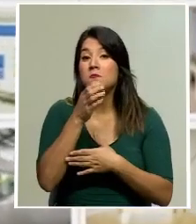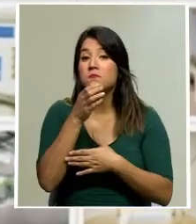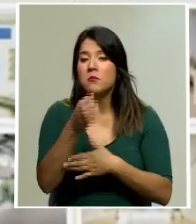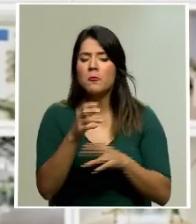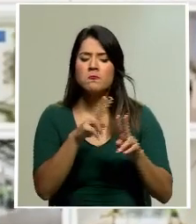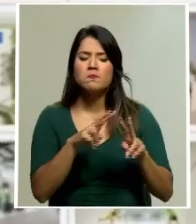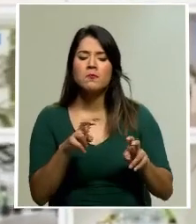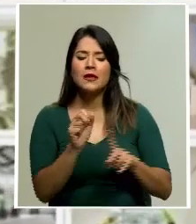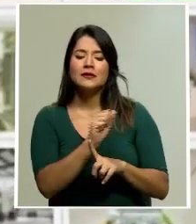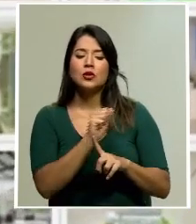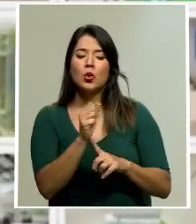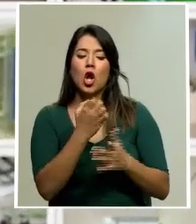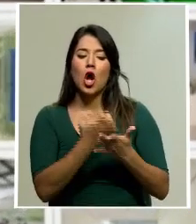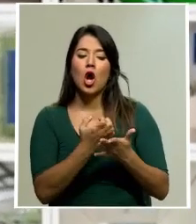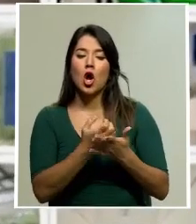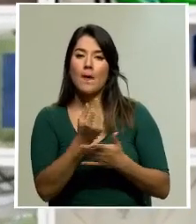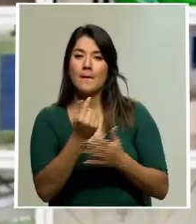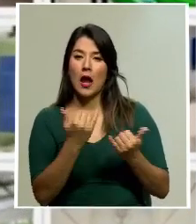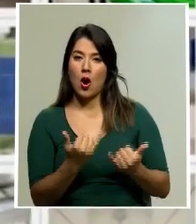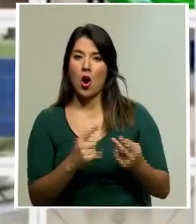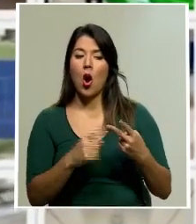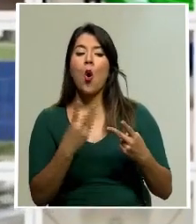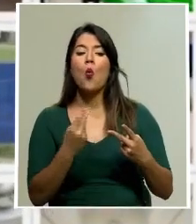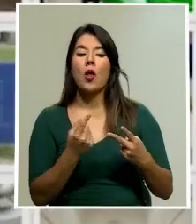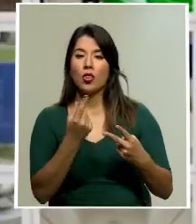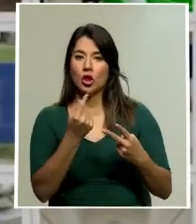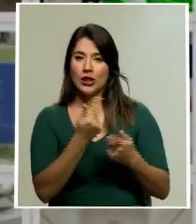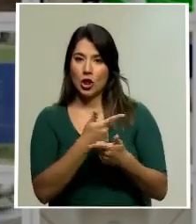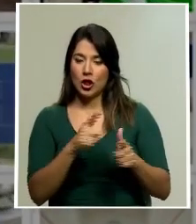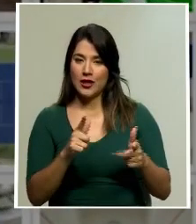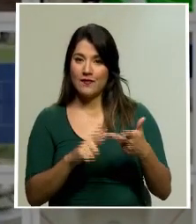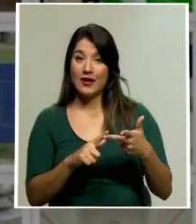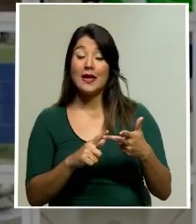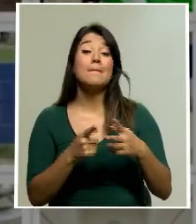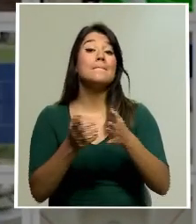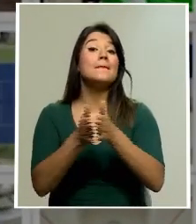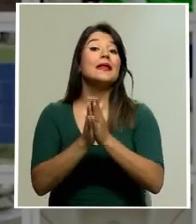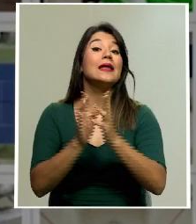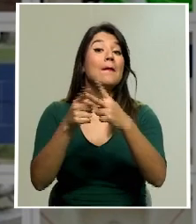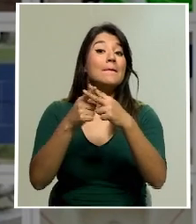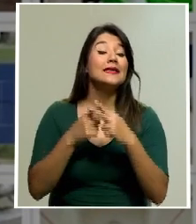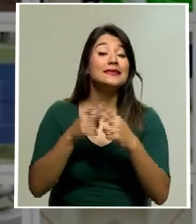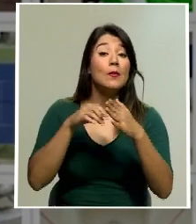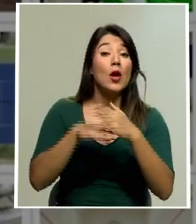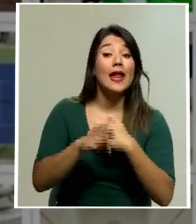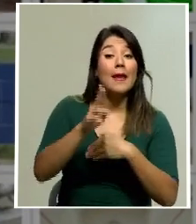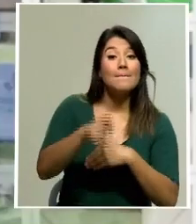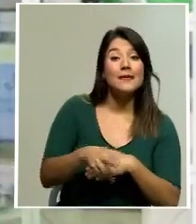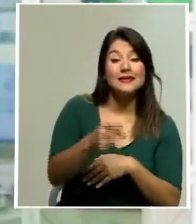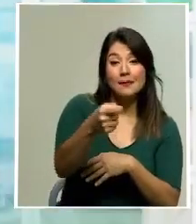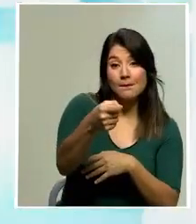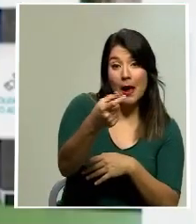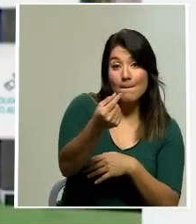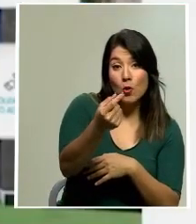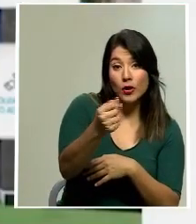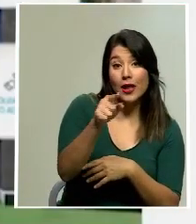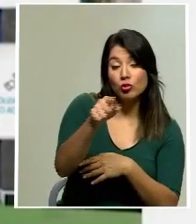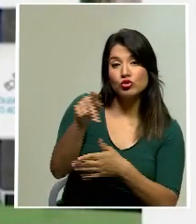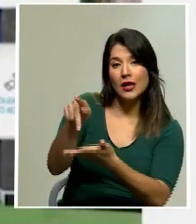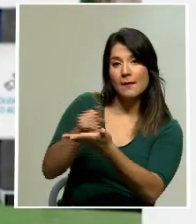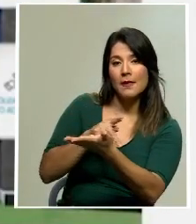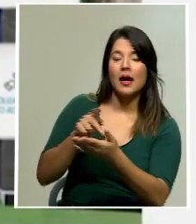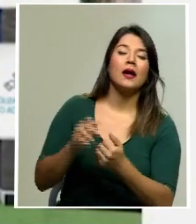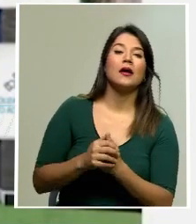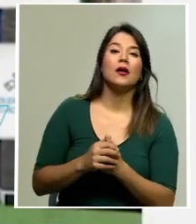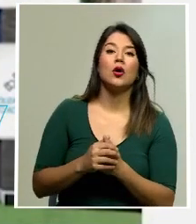financiera actual, su presupuesto libre y adquirir el préstamo en la moneda que usted recibe su salario. Muchos de ellos están en dólares